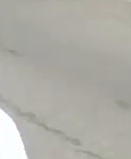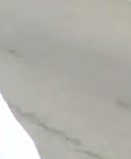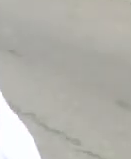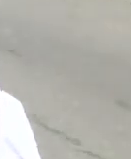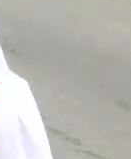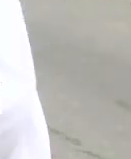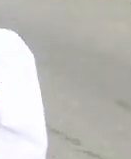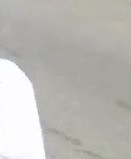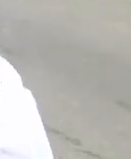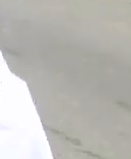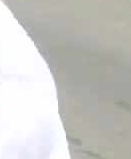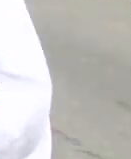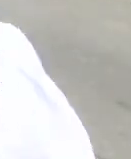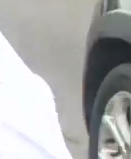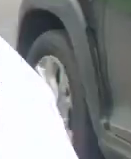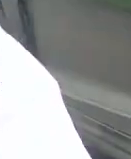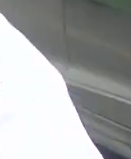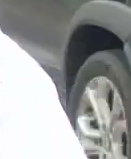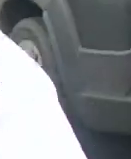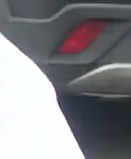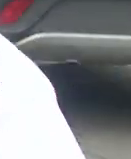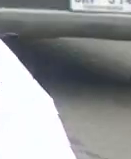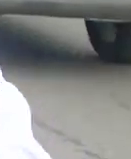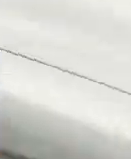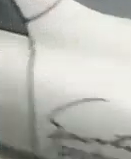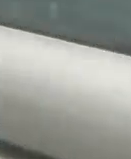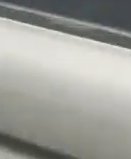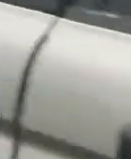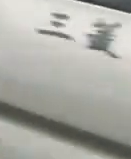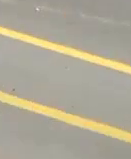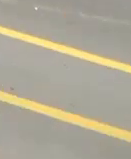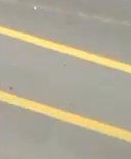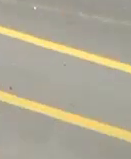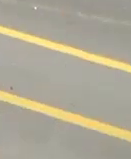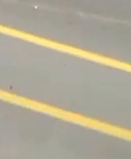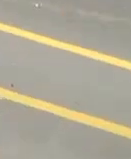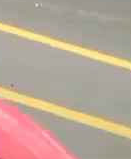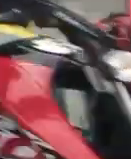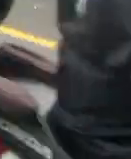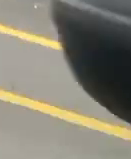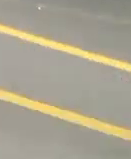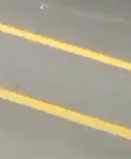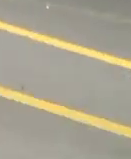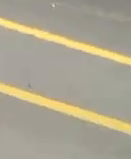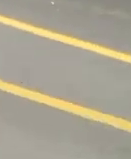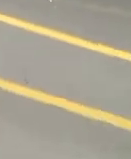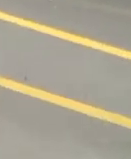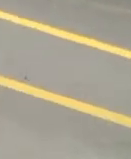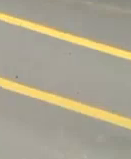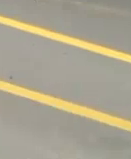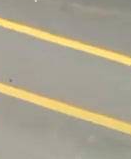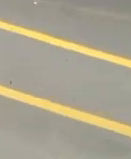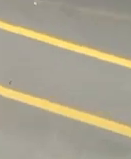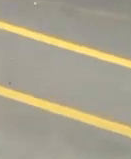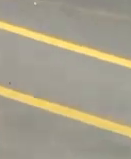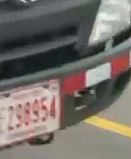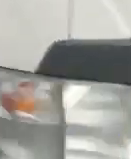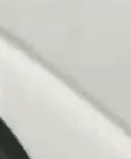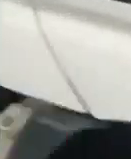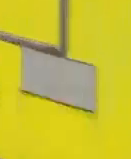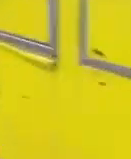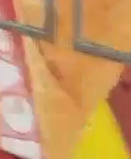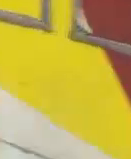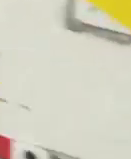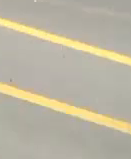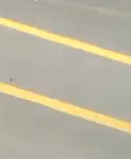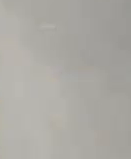para garantizar la seguridad y la viabilidad del proceso. Para habilitar este carril fue